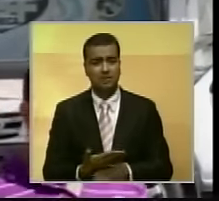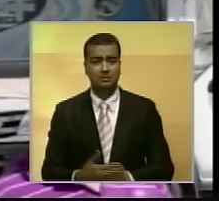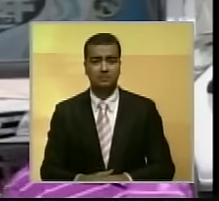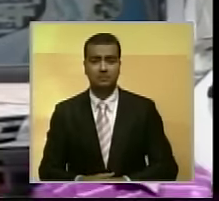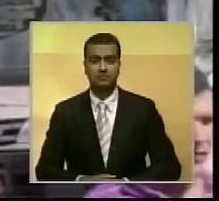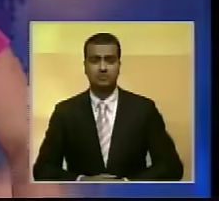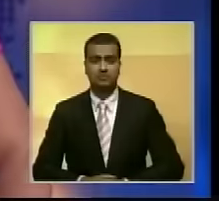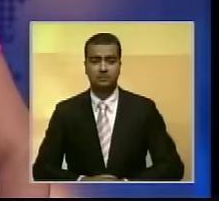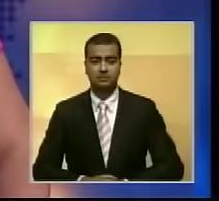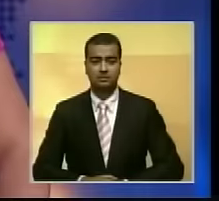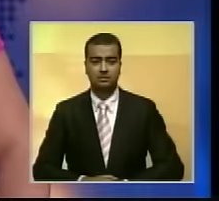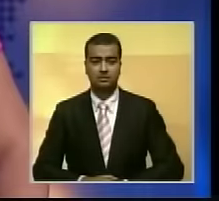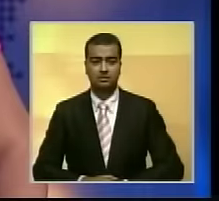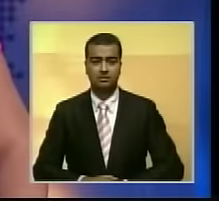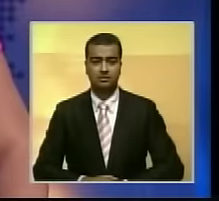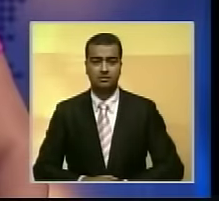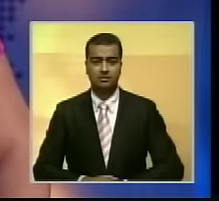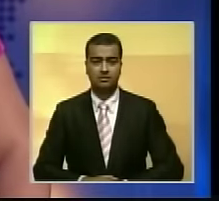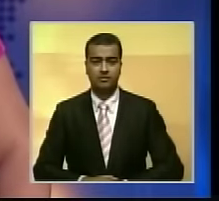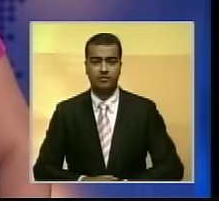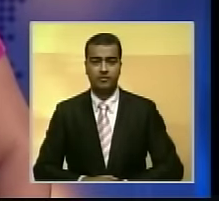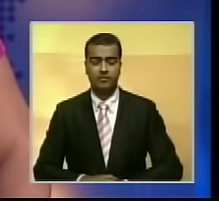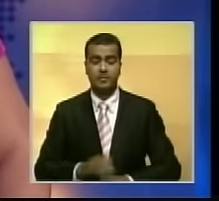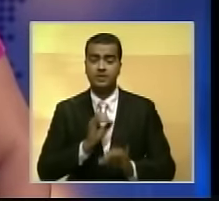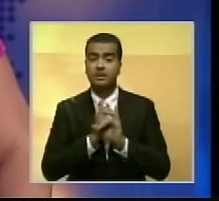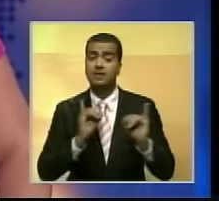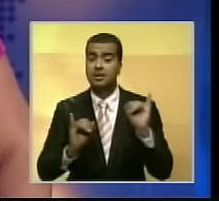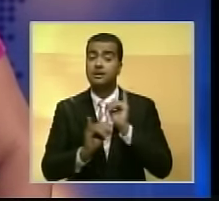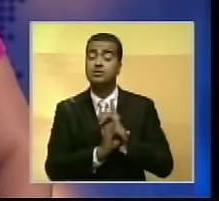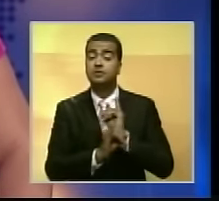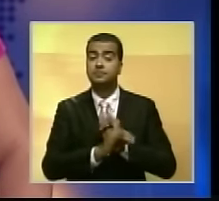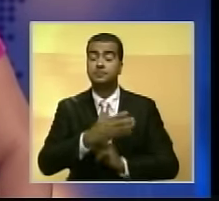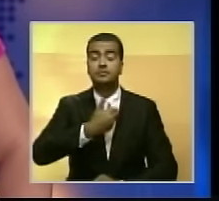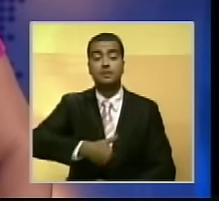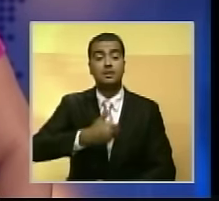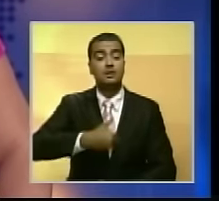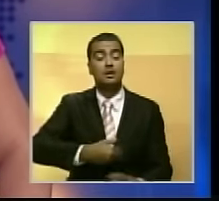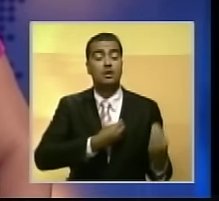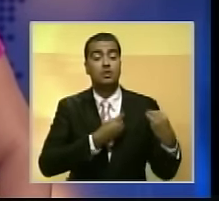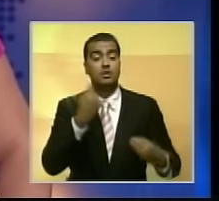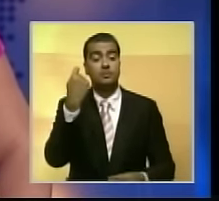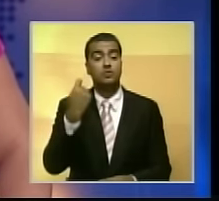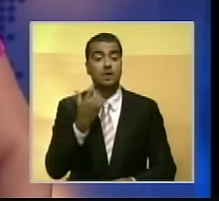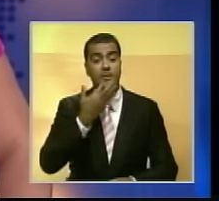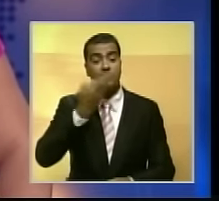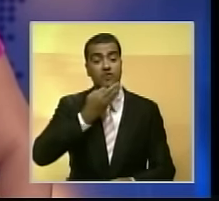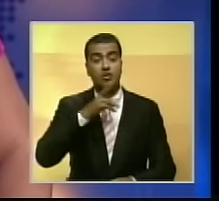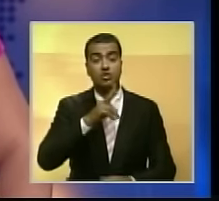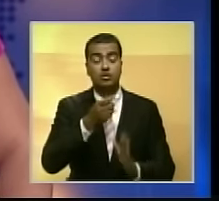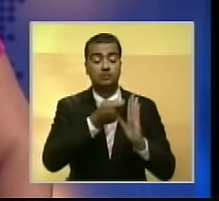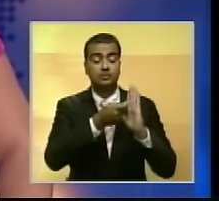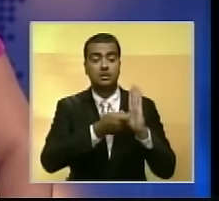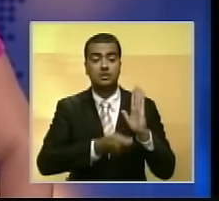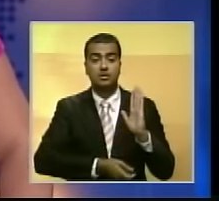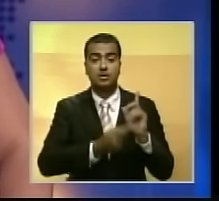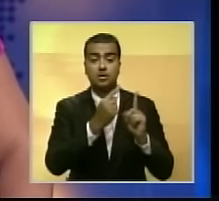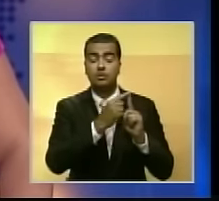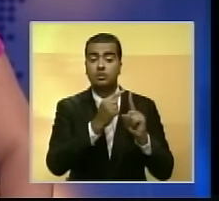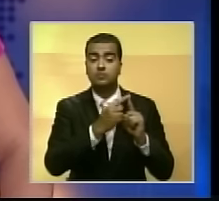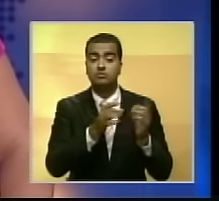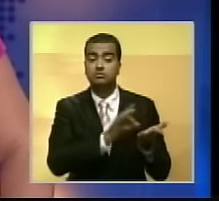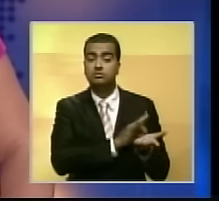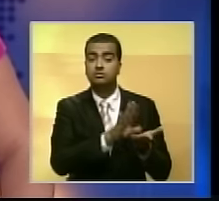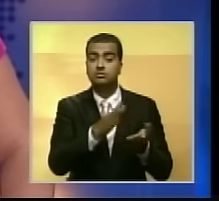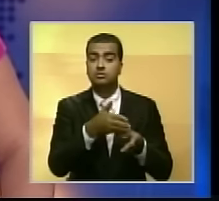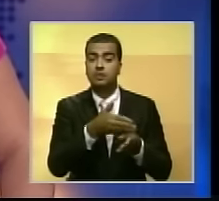crimen. Más allá de nuestras fronteras, en Argentina, la Cámara de Diputados aprobó dos declaraciones, una sobre la